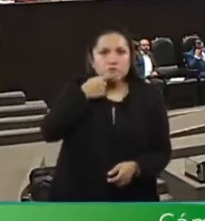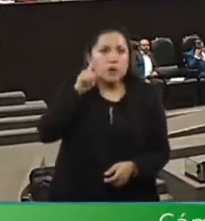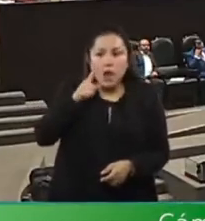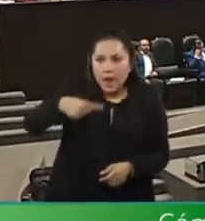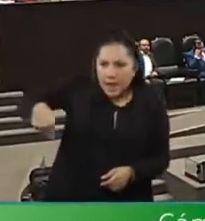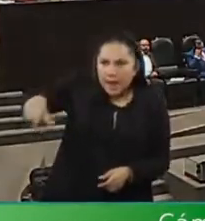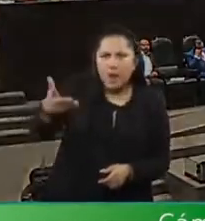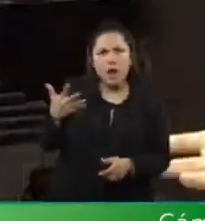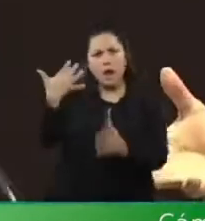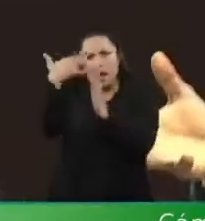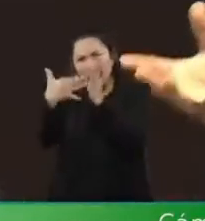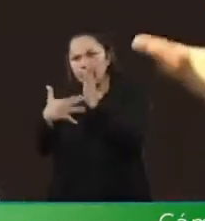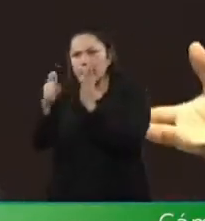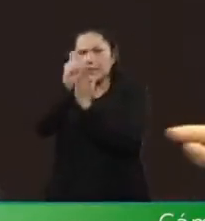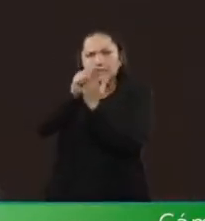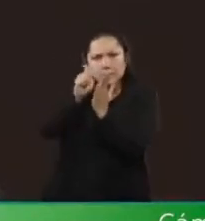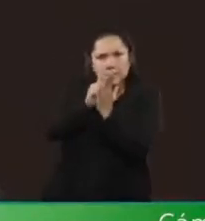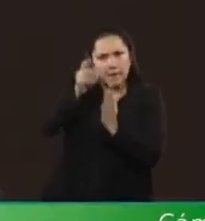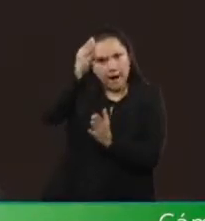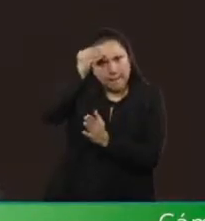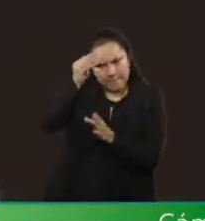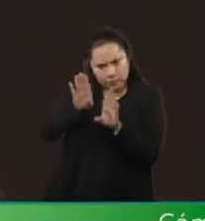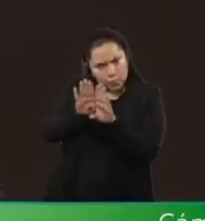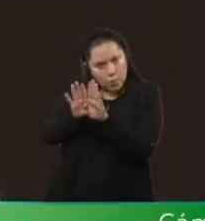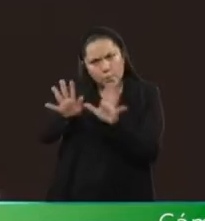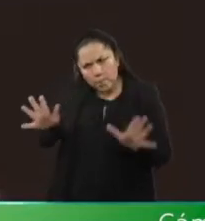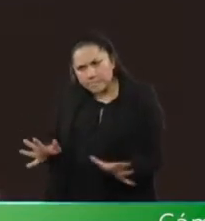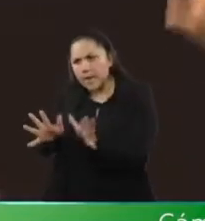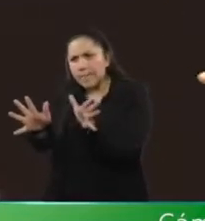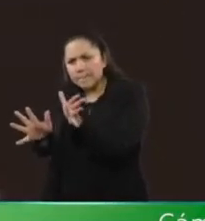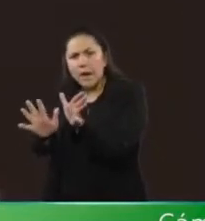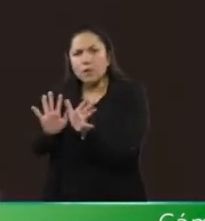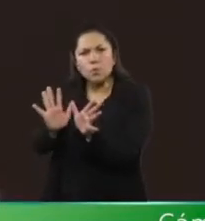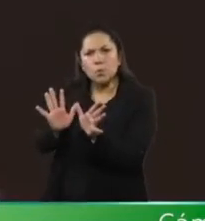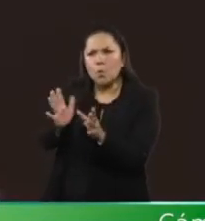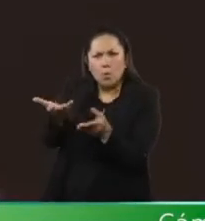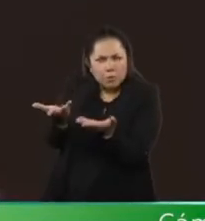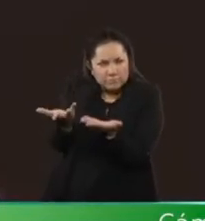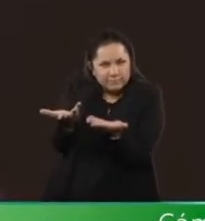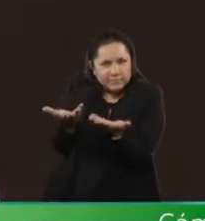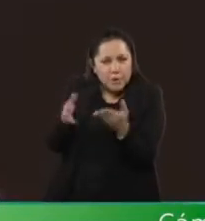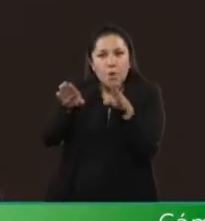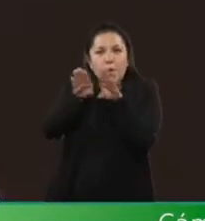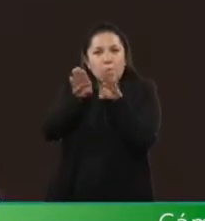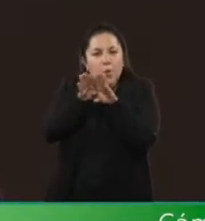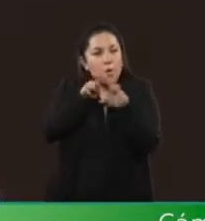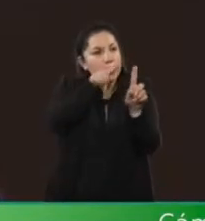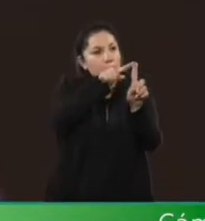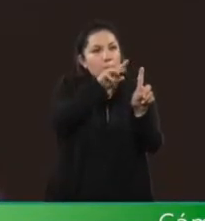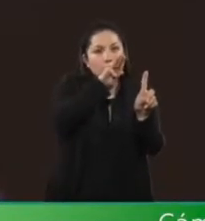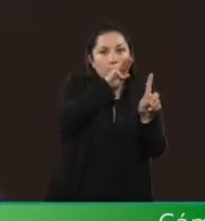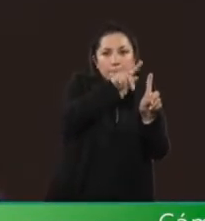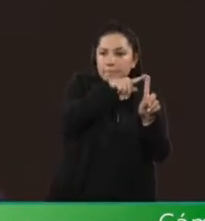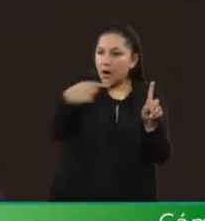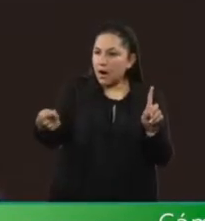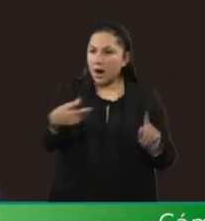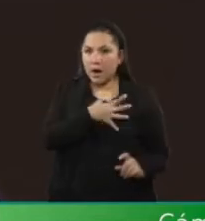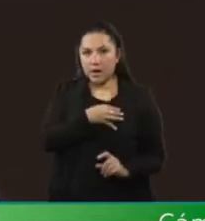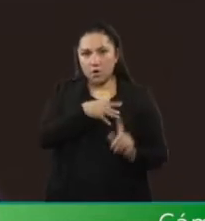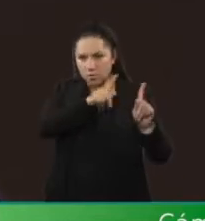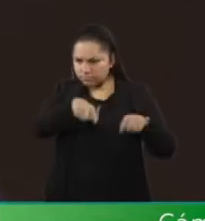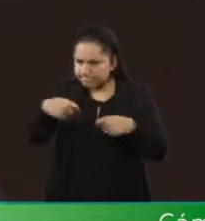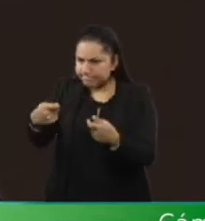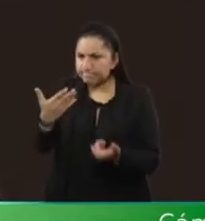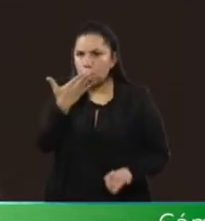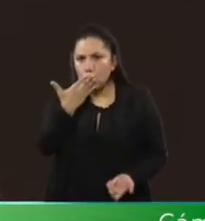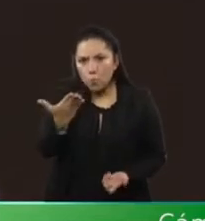escribir. ¿Cómo una madre puede darle una sana nutrición a sus hijos sin contar con alimentos necesarios y sobre